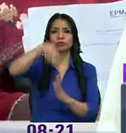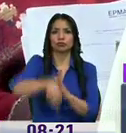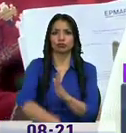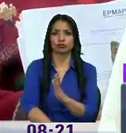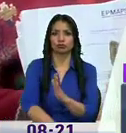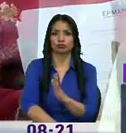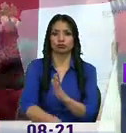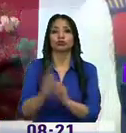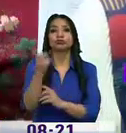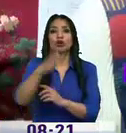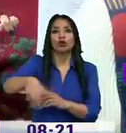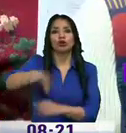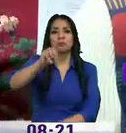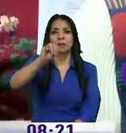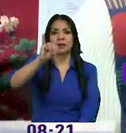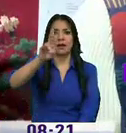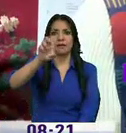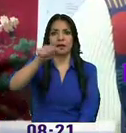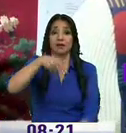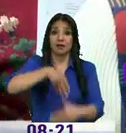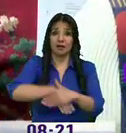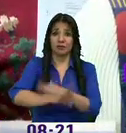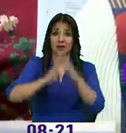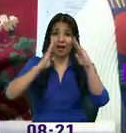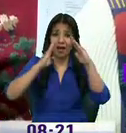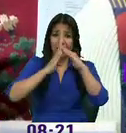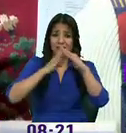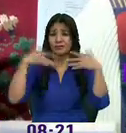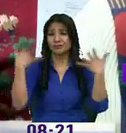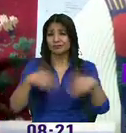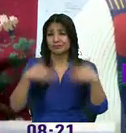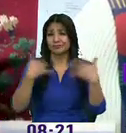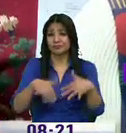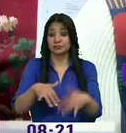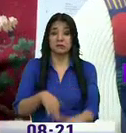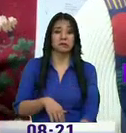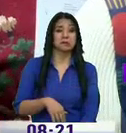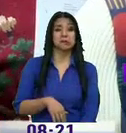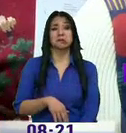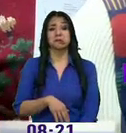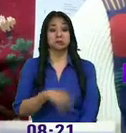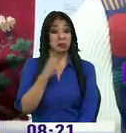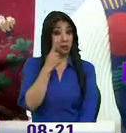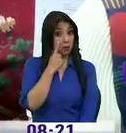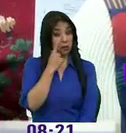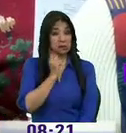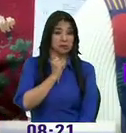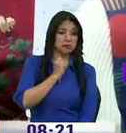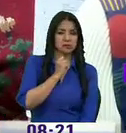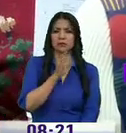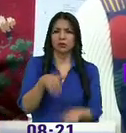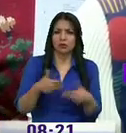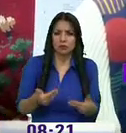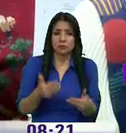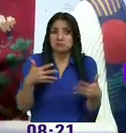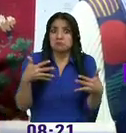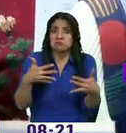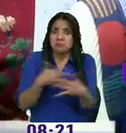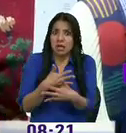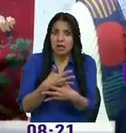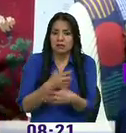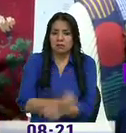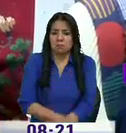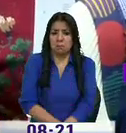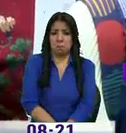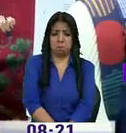en San Luis de Miravalle. Dormir dentro de las casas tenemos que hacerlo con el un ojo abierto y el otro cerrado, con el temor de que de un